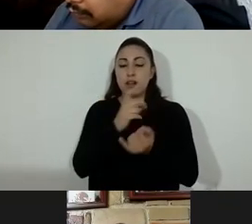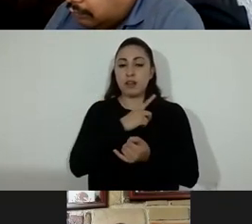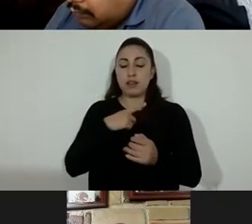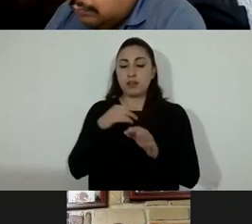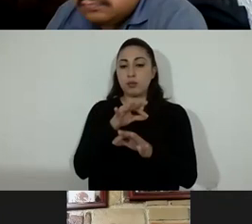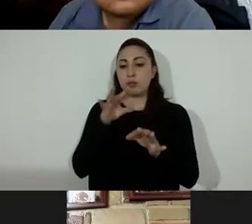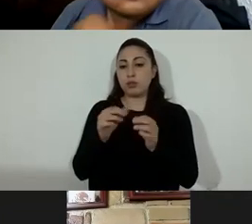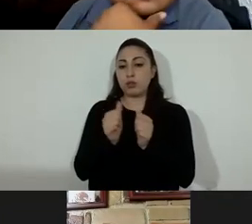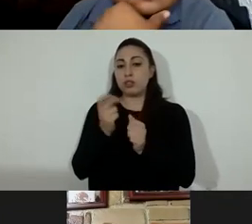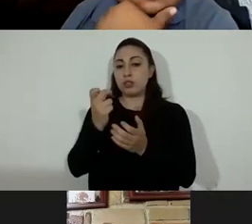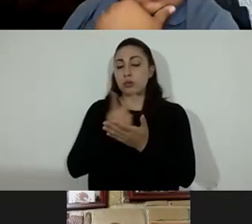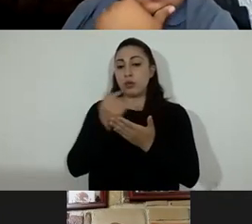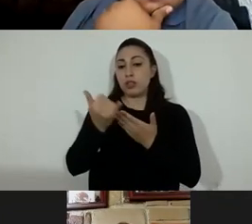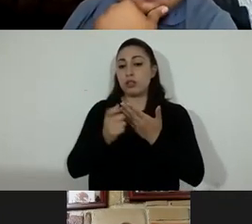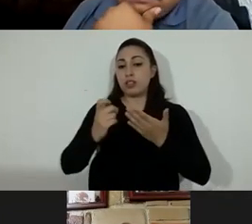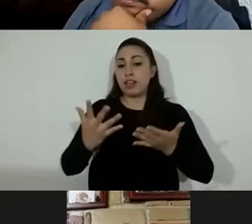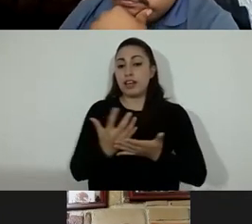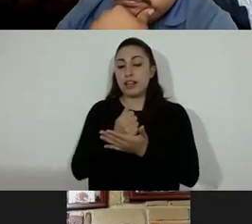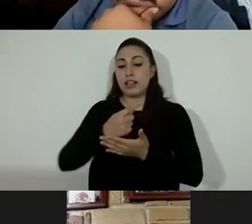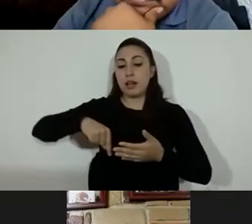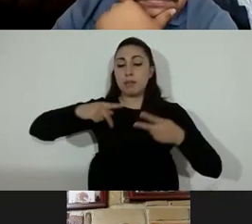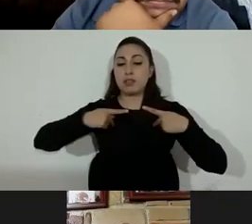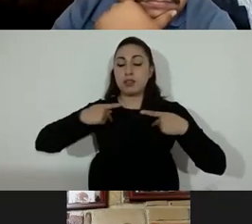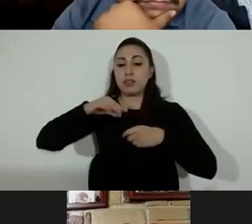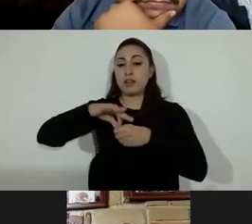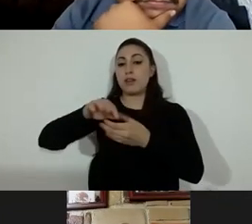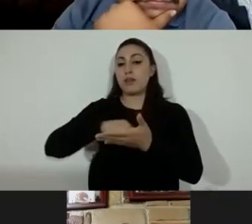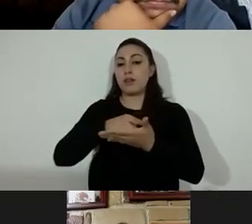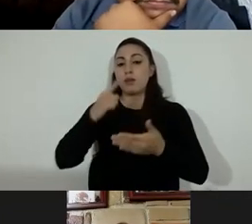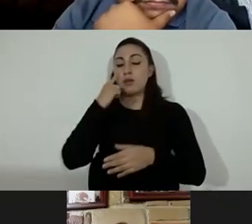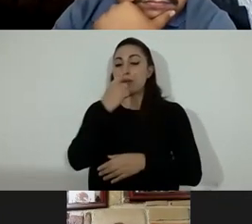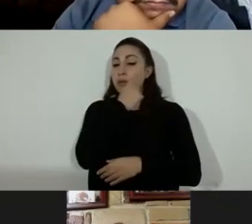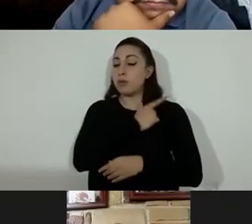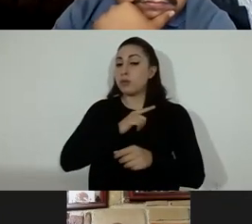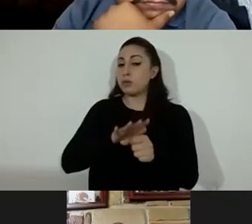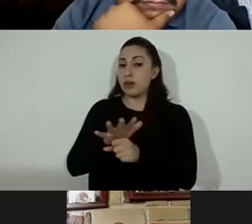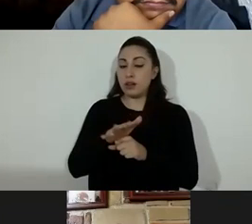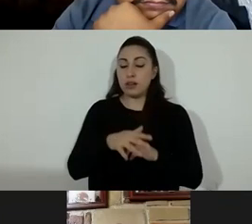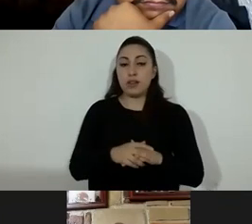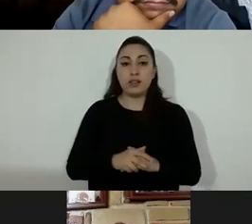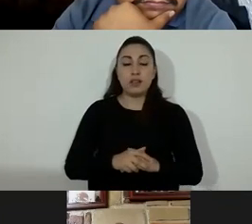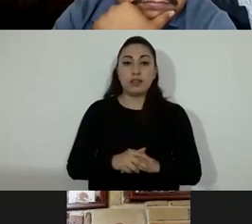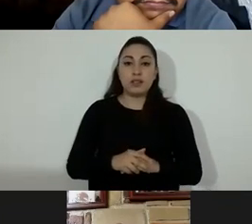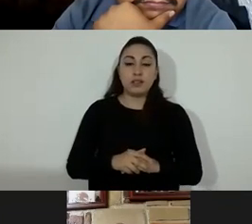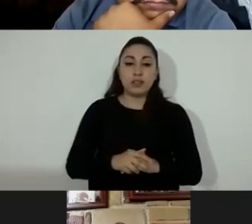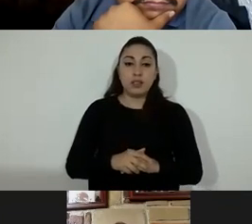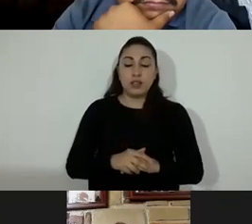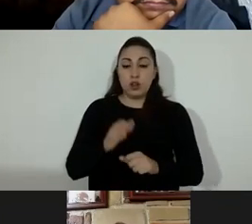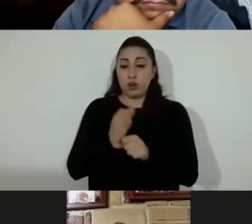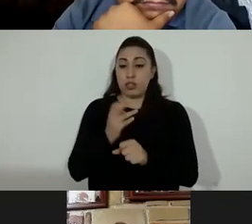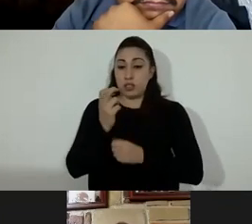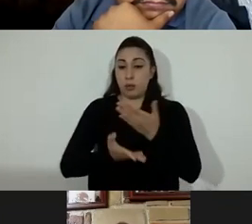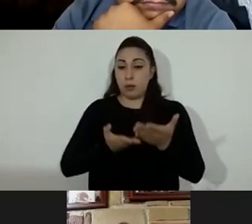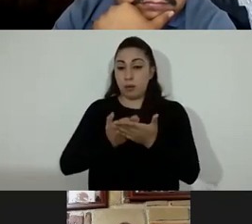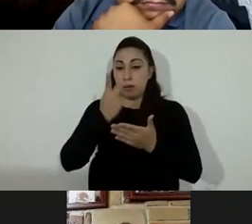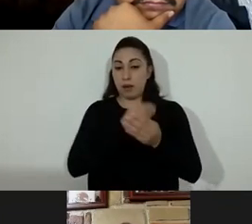que resulten seleccionados por las ciudadanas y los ciudadanos. La adición a los artículos transitorios